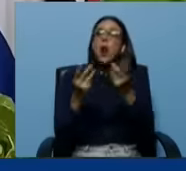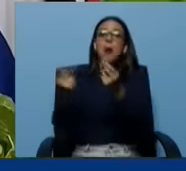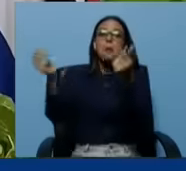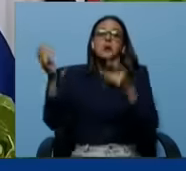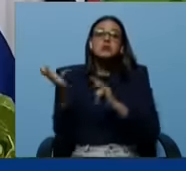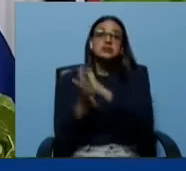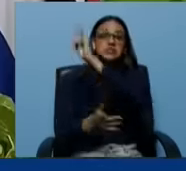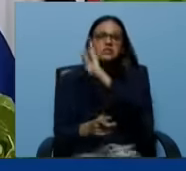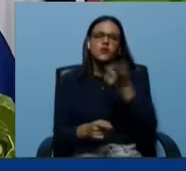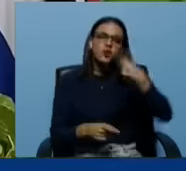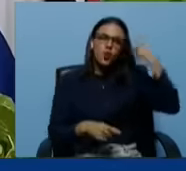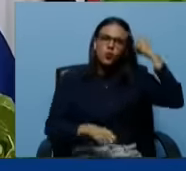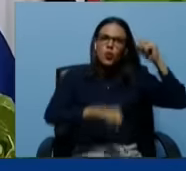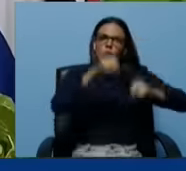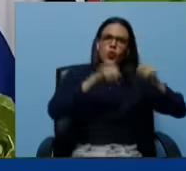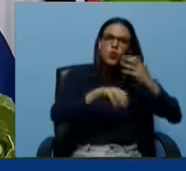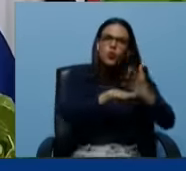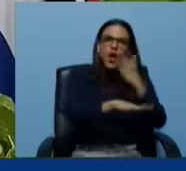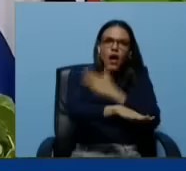días antes,